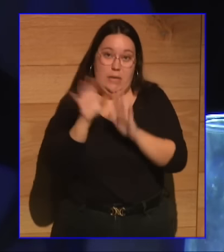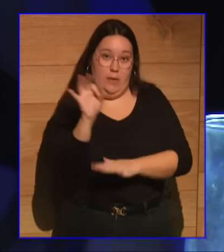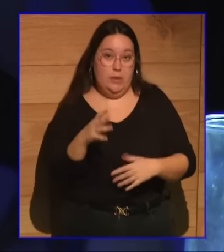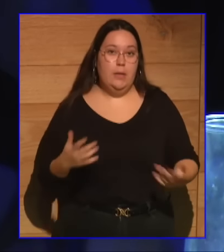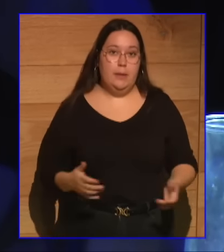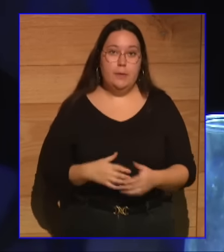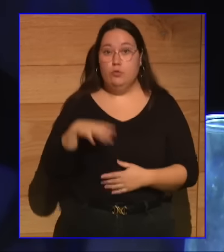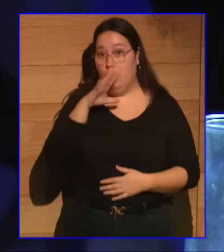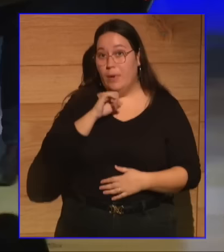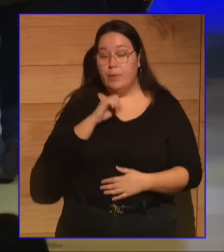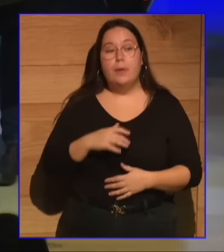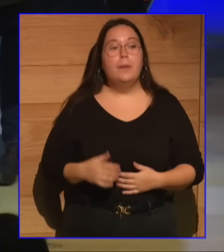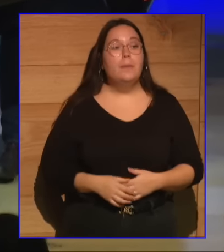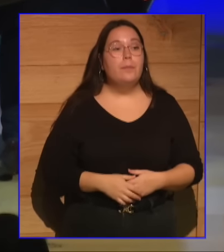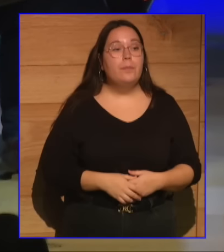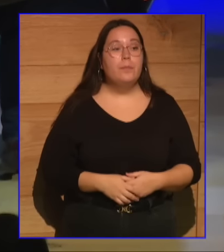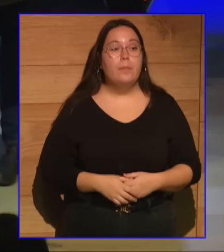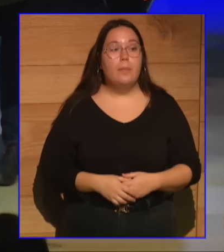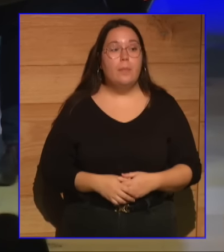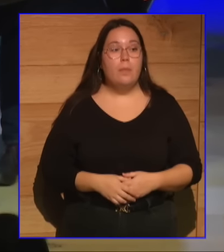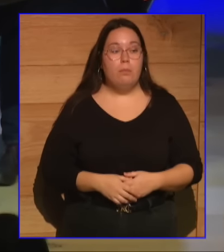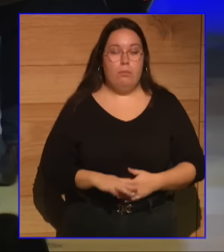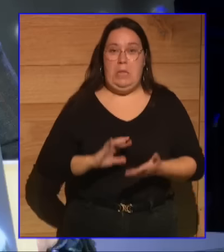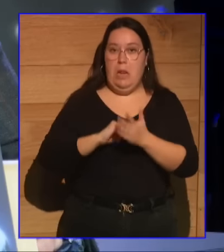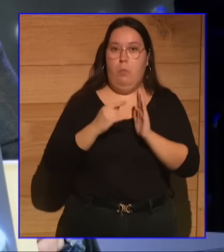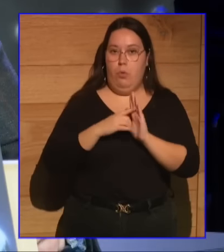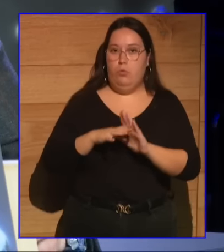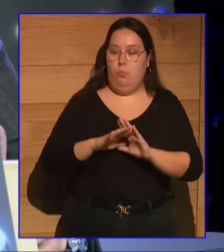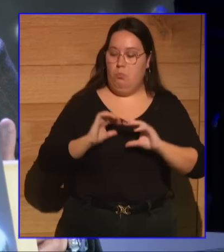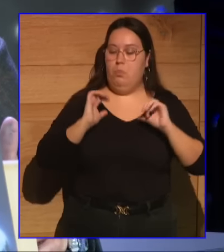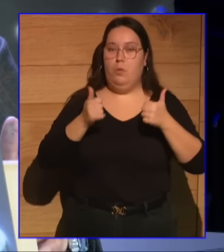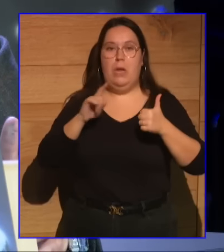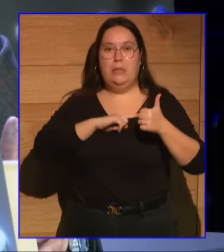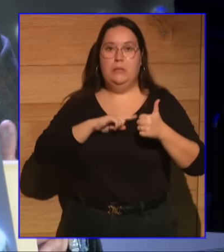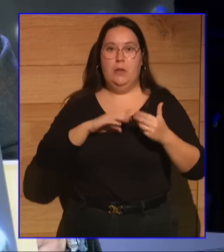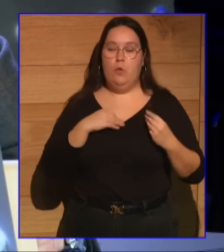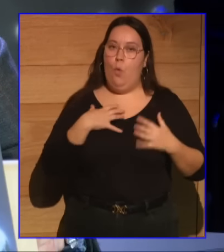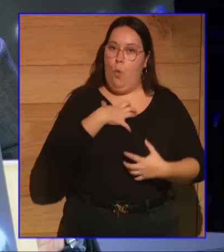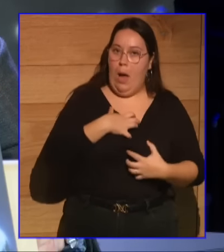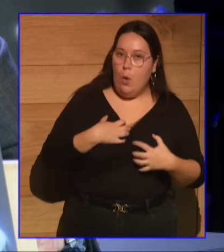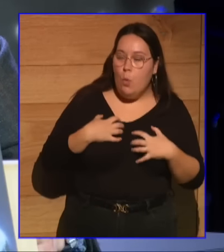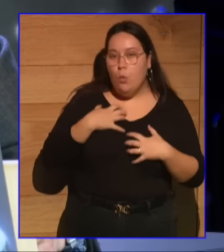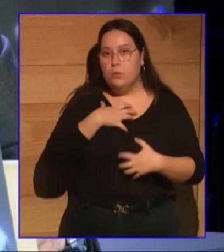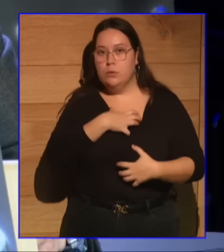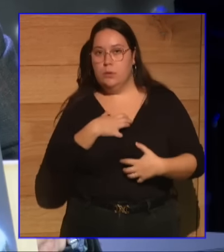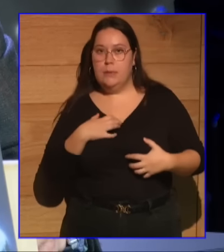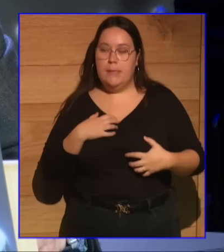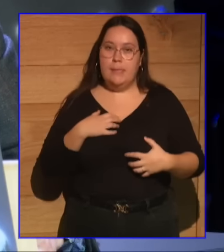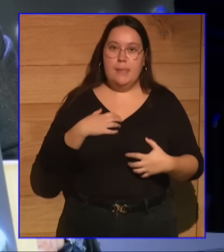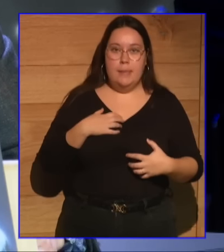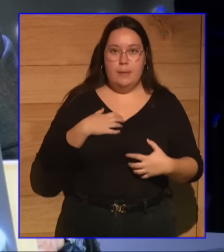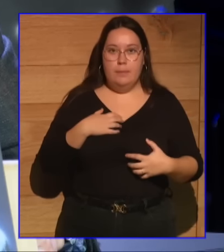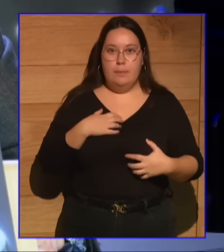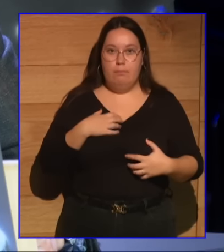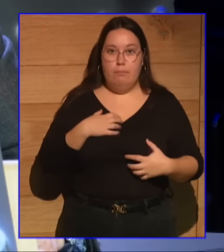esta maravilla. Claro, él aborda el proyecto con una sensación casi de angustia, con enorme reverencia...